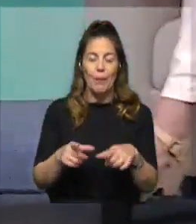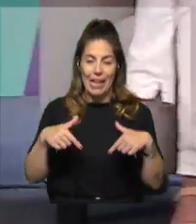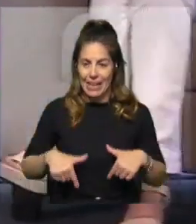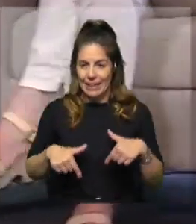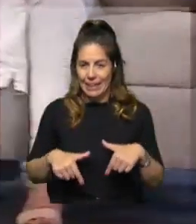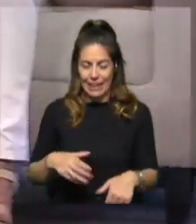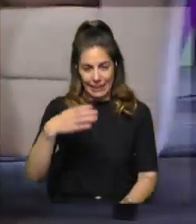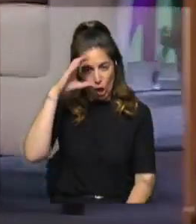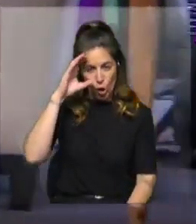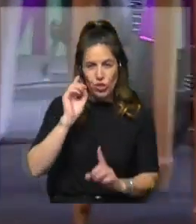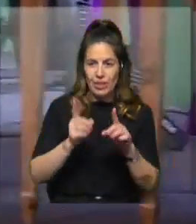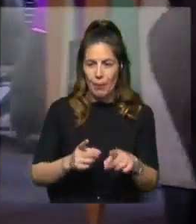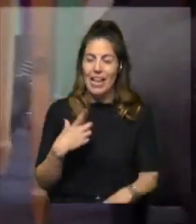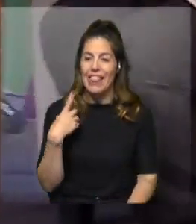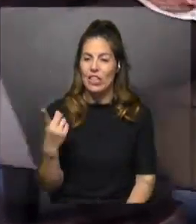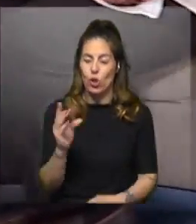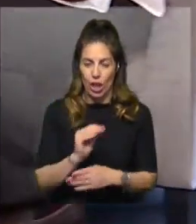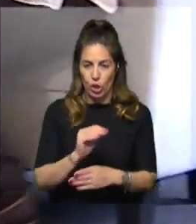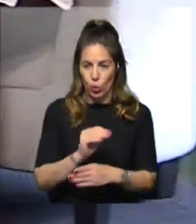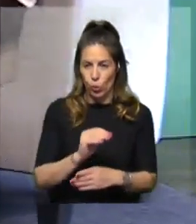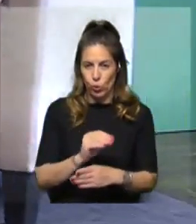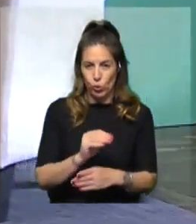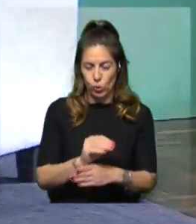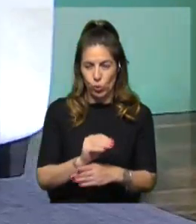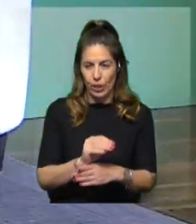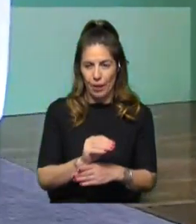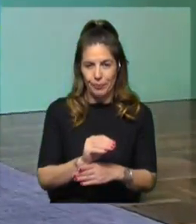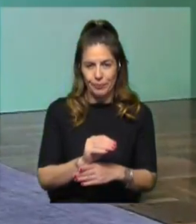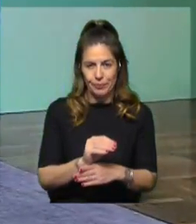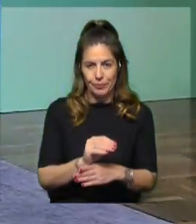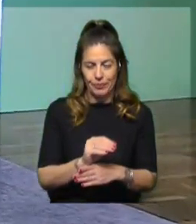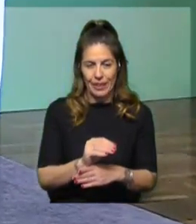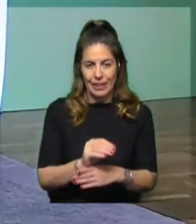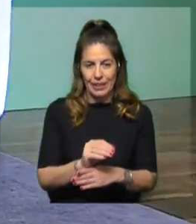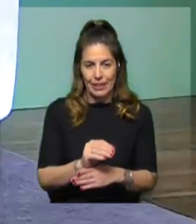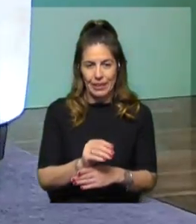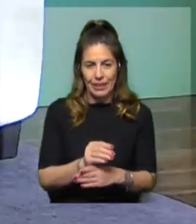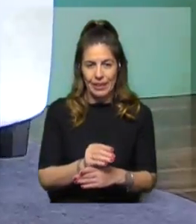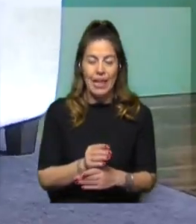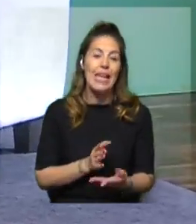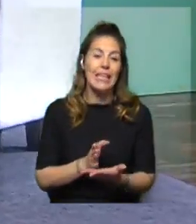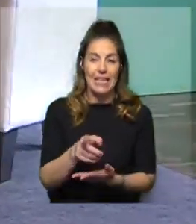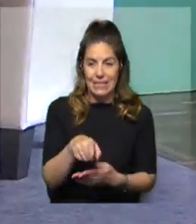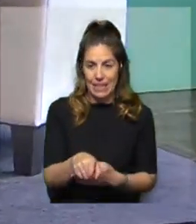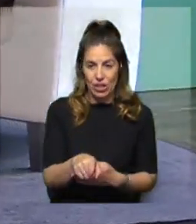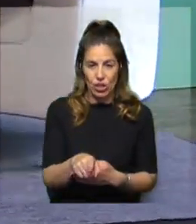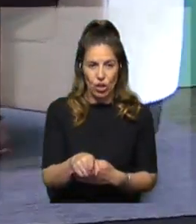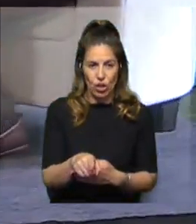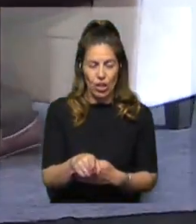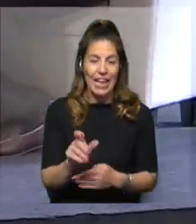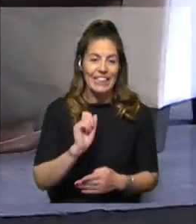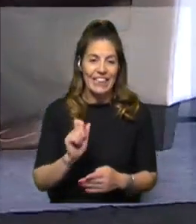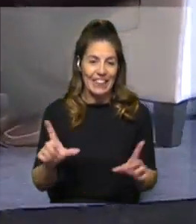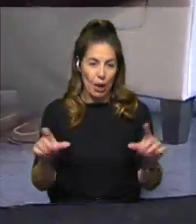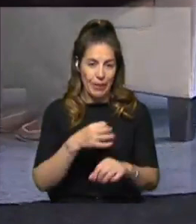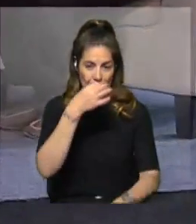intendenta Carolina Cose, la directora de Cultura María Inés Urbaldía, y en el centro Louise Popkin, que será quien cierre la